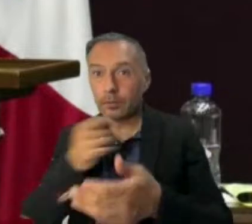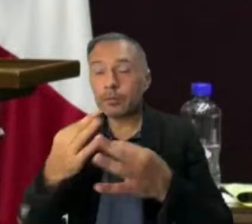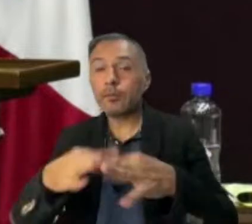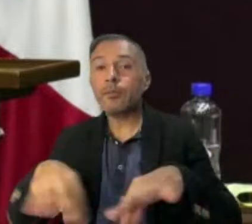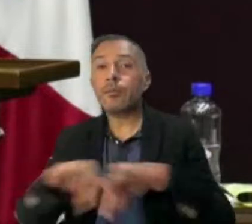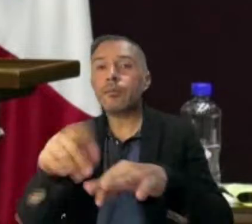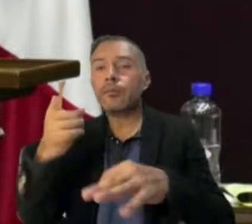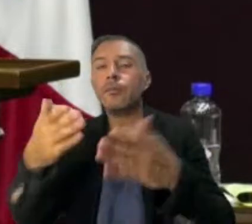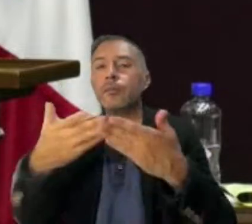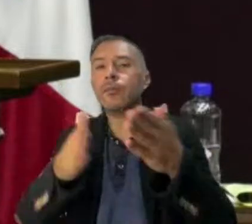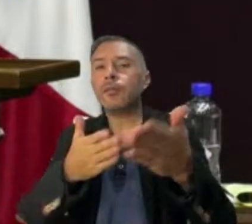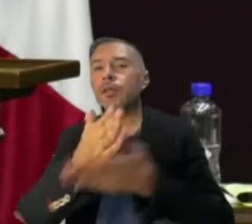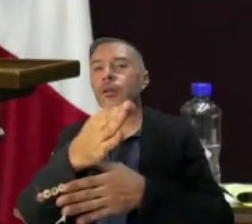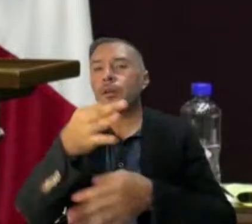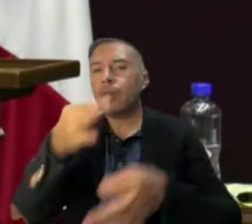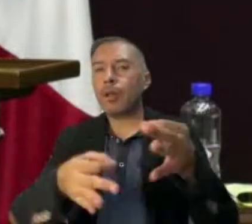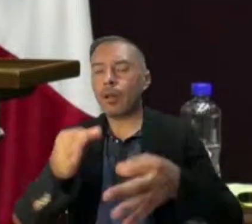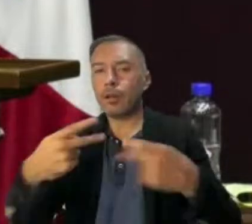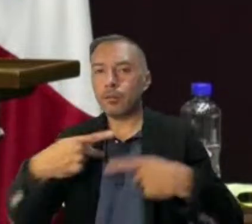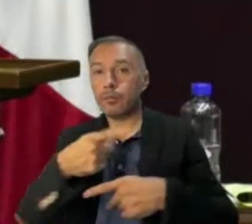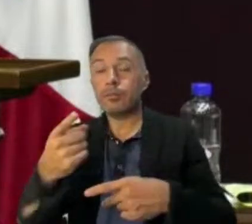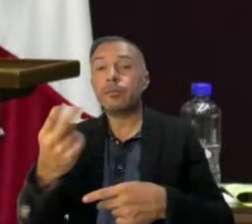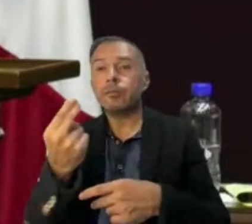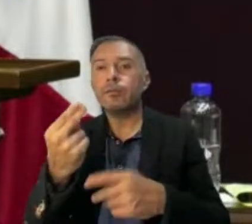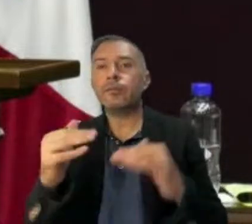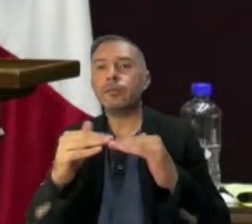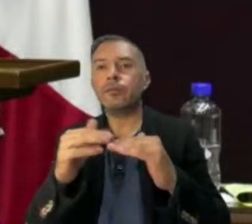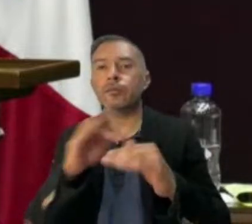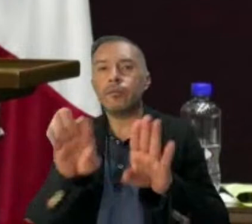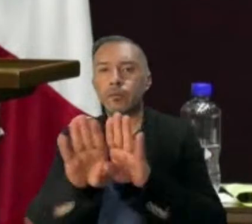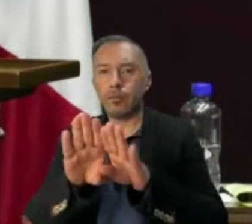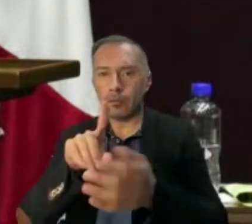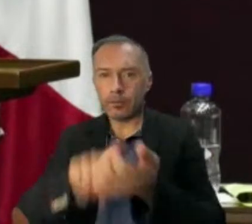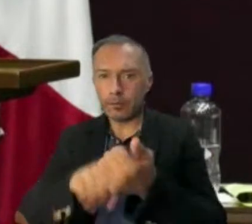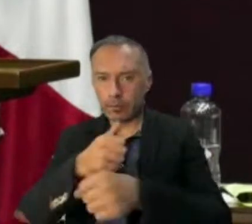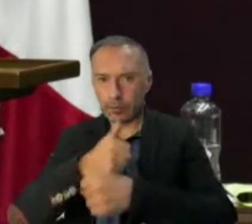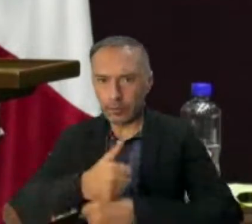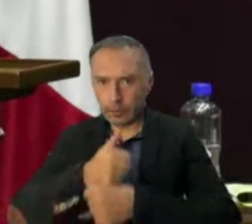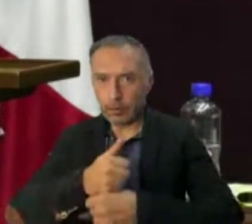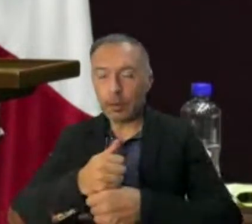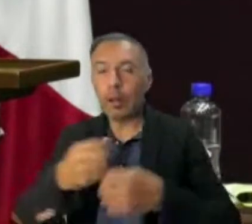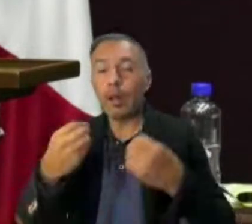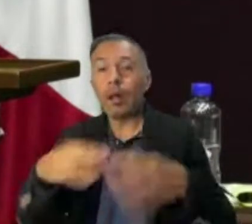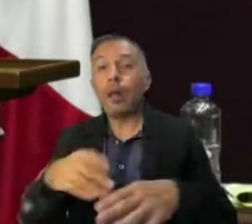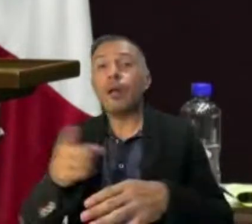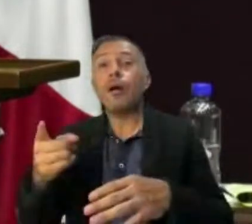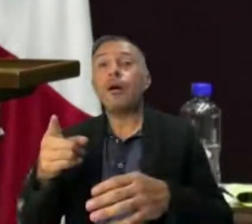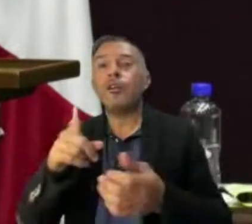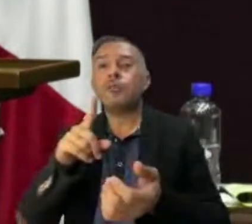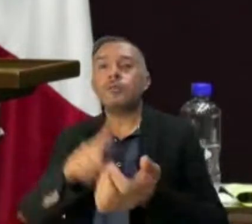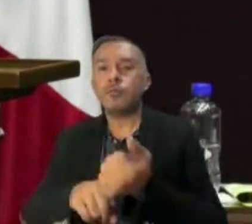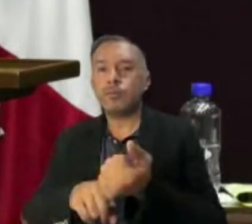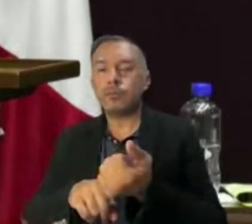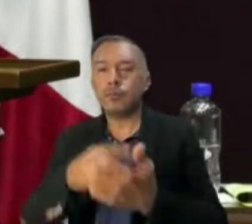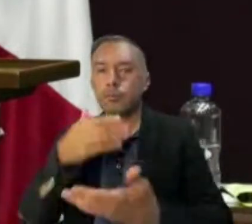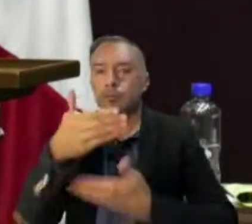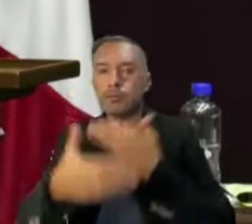de las personas, ya que buscan compensar el sufrimiento y las pérdidas sufridas, ayudando a restaurar